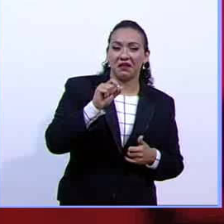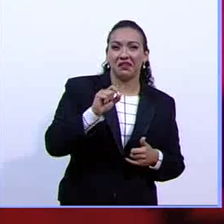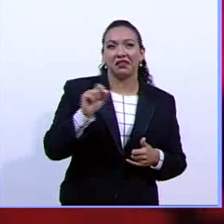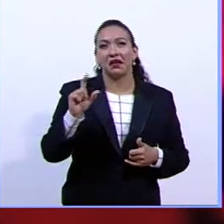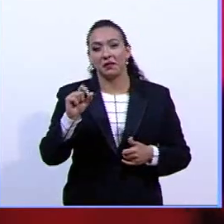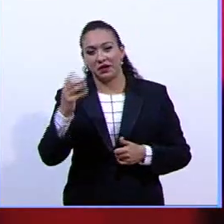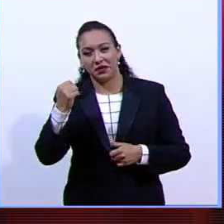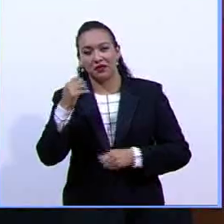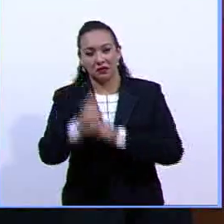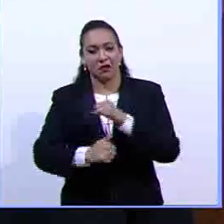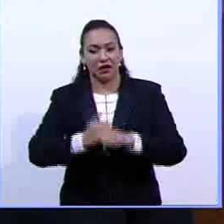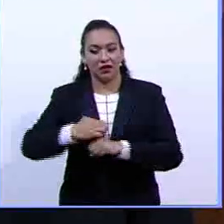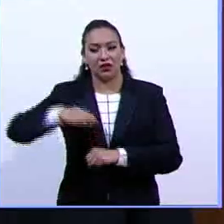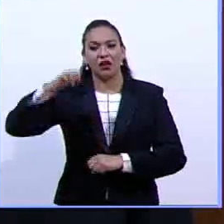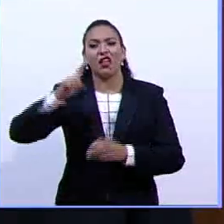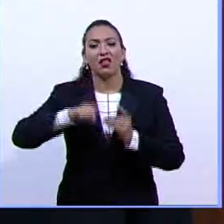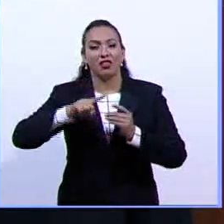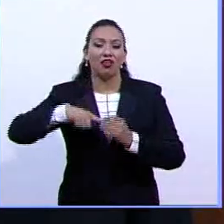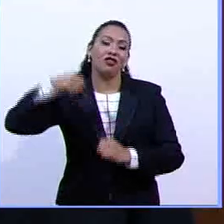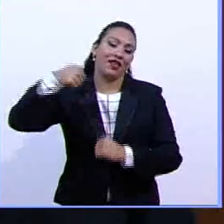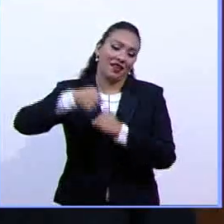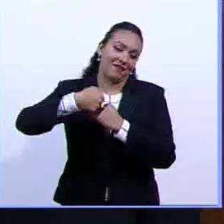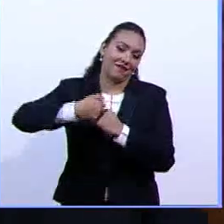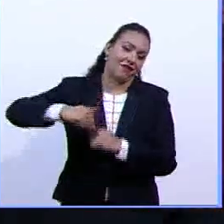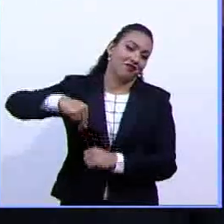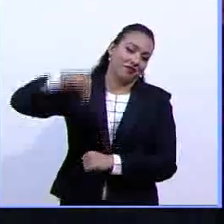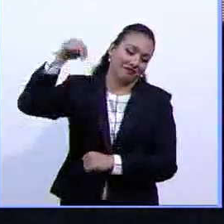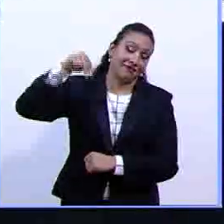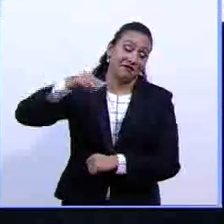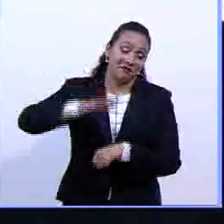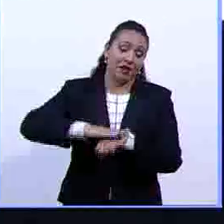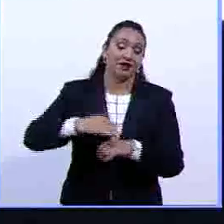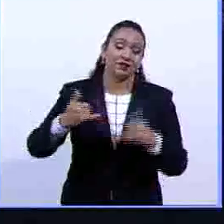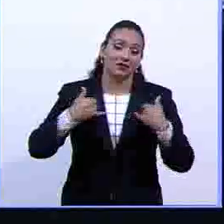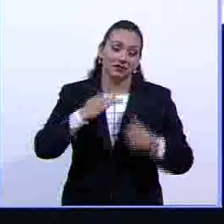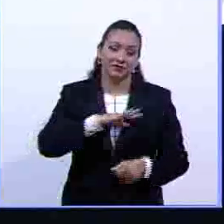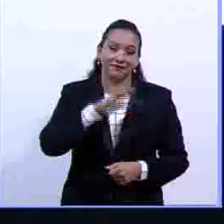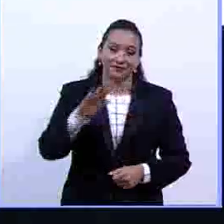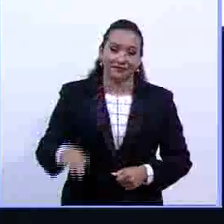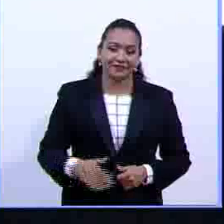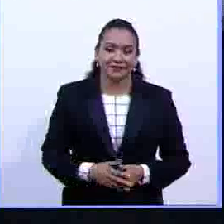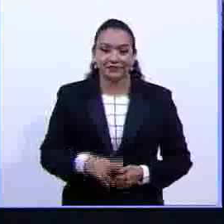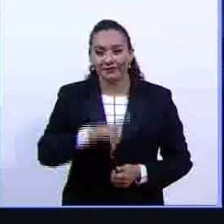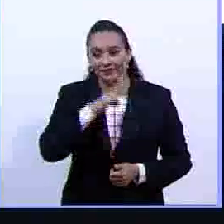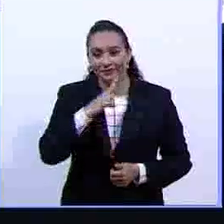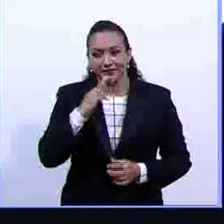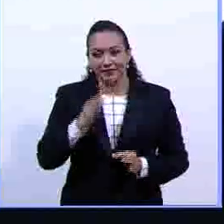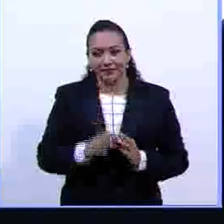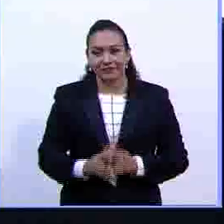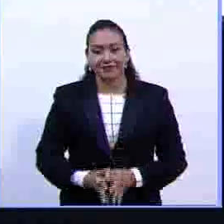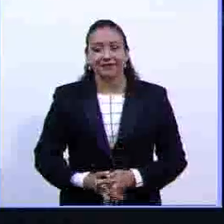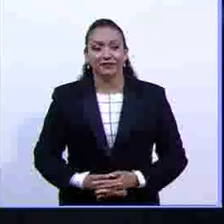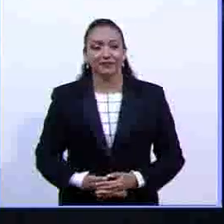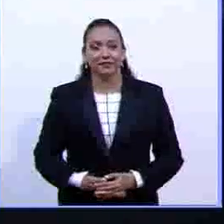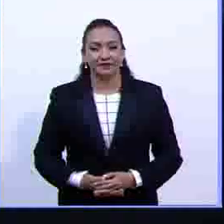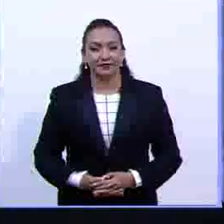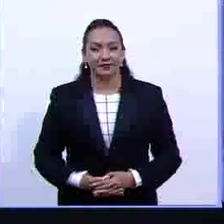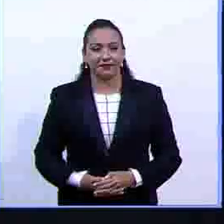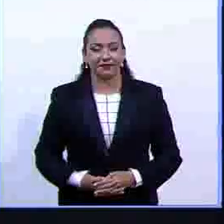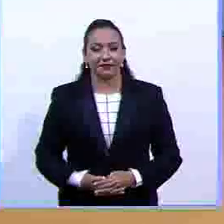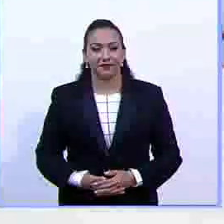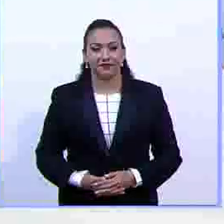años, especialmente en zonas fronterizas. Para el canal del Poder Judicial de la Federación, Rosy García.